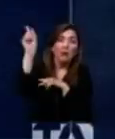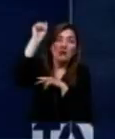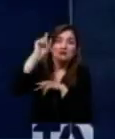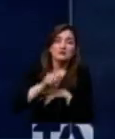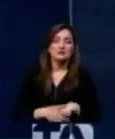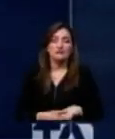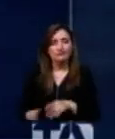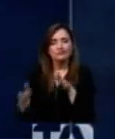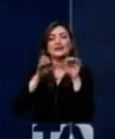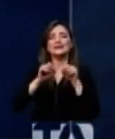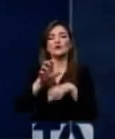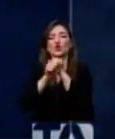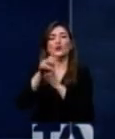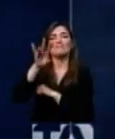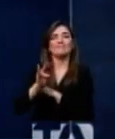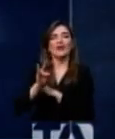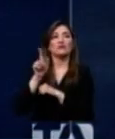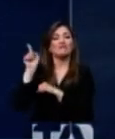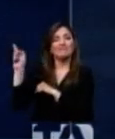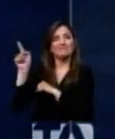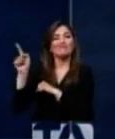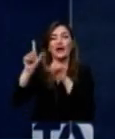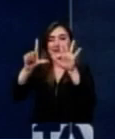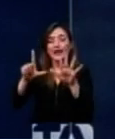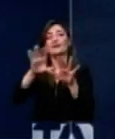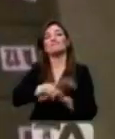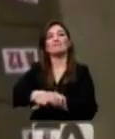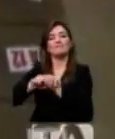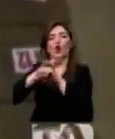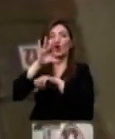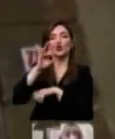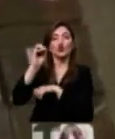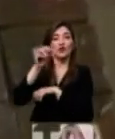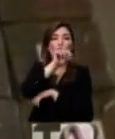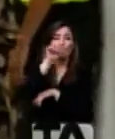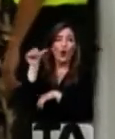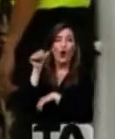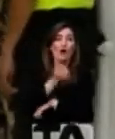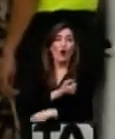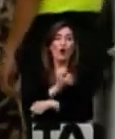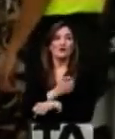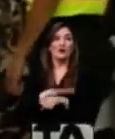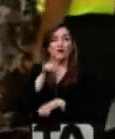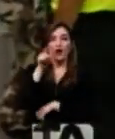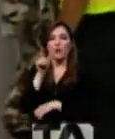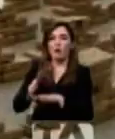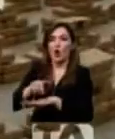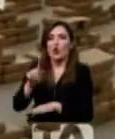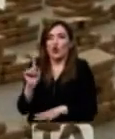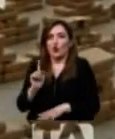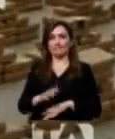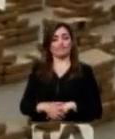huyeron septiembre de 2017 fortaleza 75 siete detenidos 800 kilos de cocaína el fiscal se abstiene de acusar